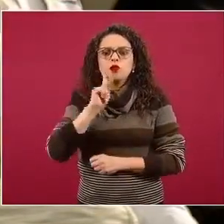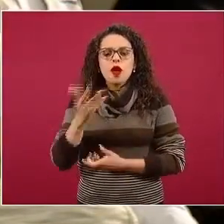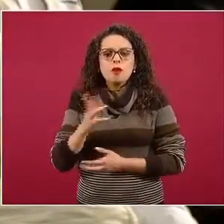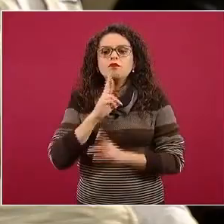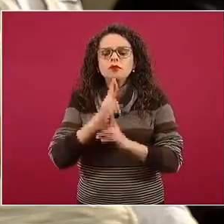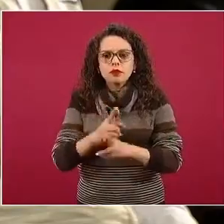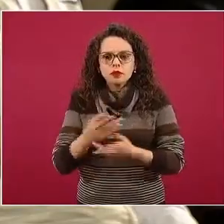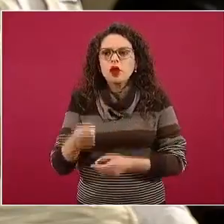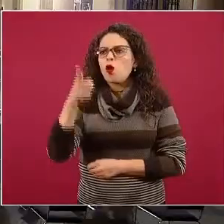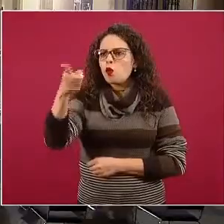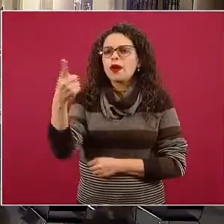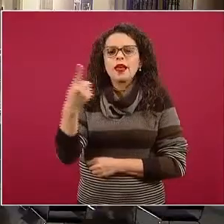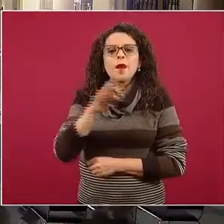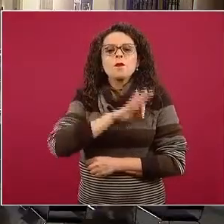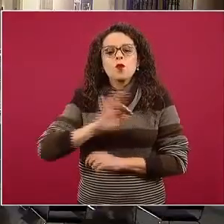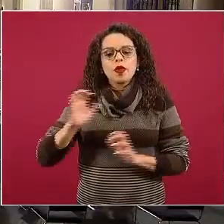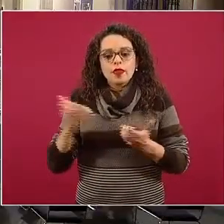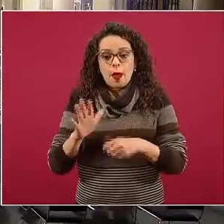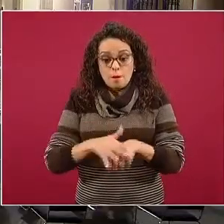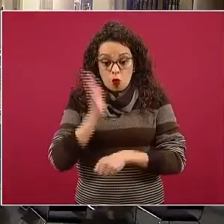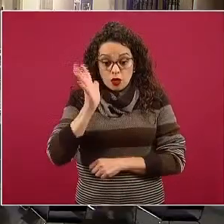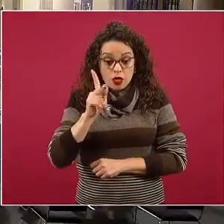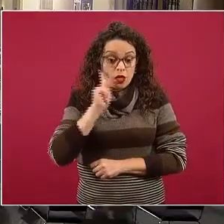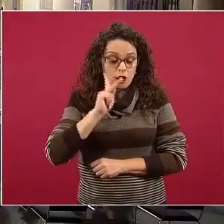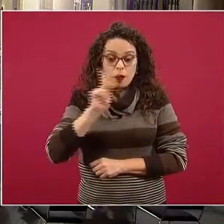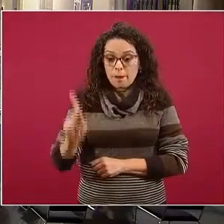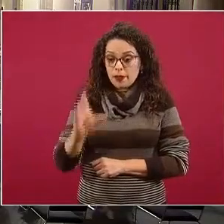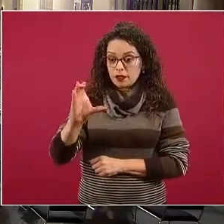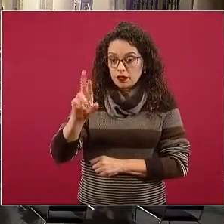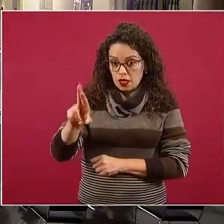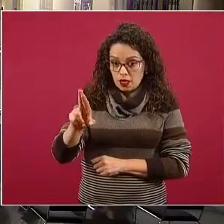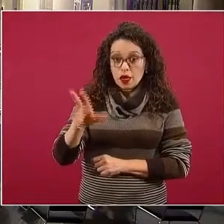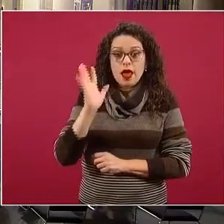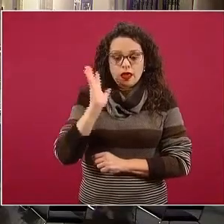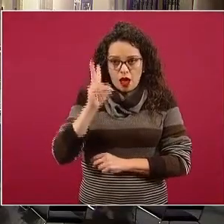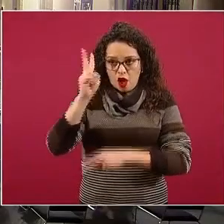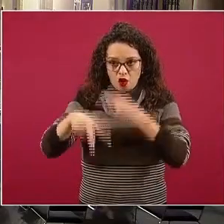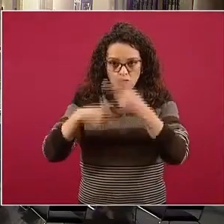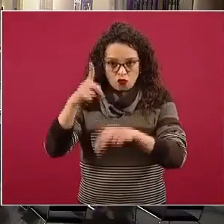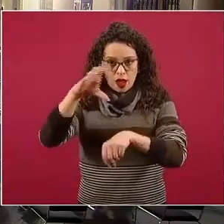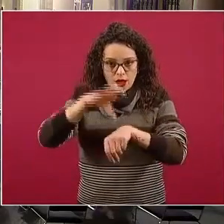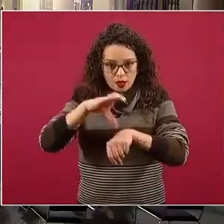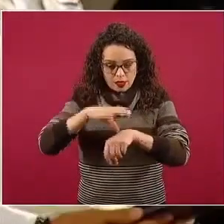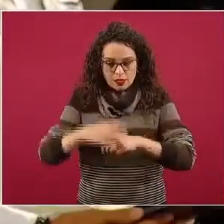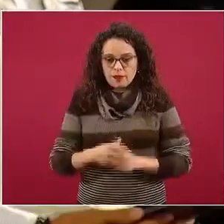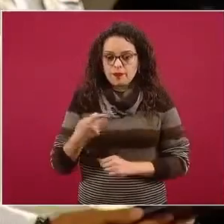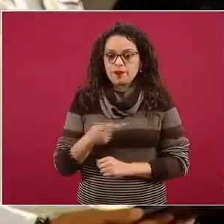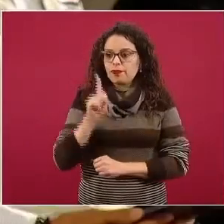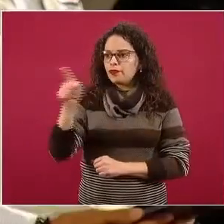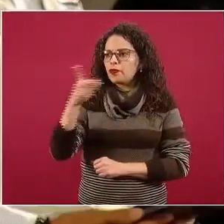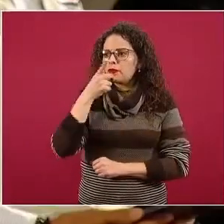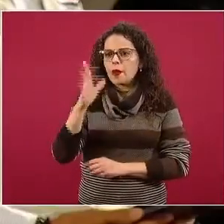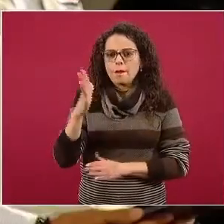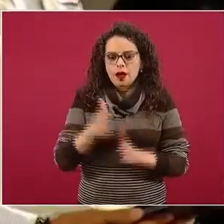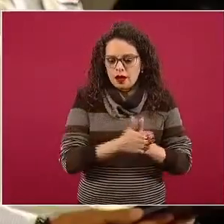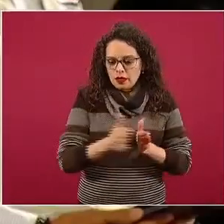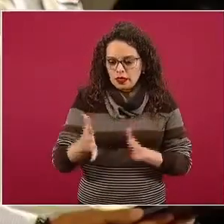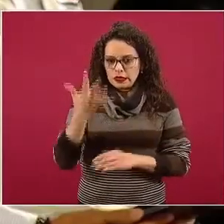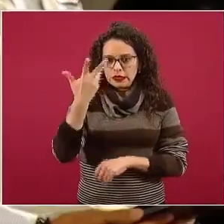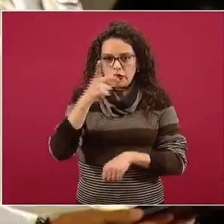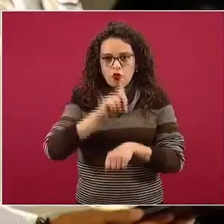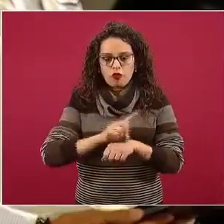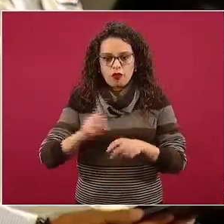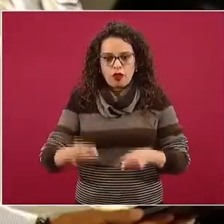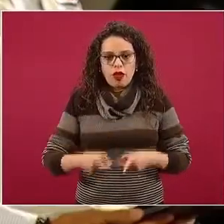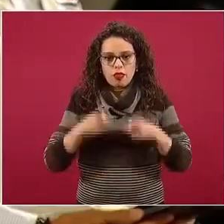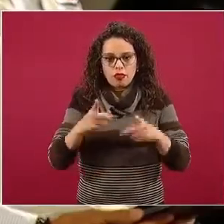fuera de PCR se hicieron. Usted acaba de decir al respecto que más o menos un periodo de 5 días es